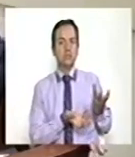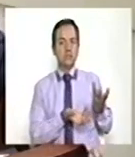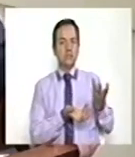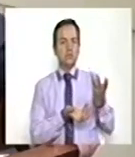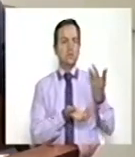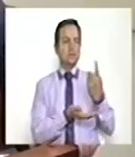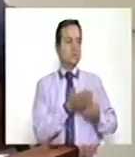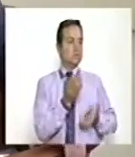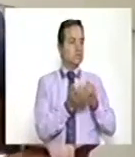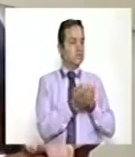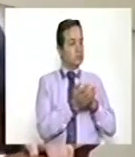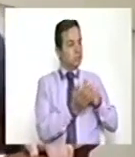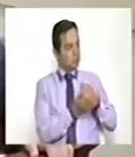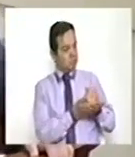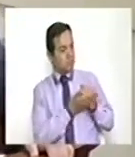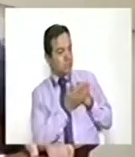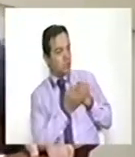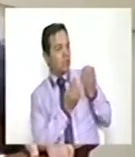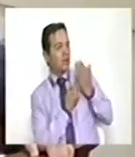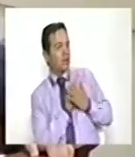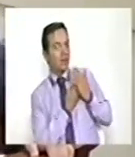de tener beneficios judiciales,